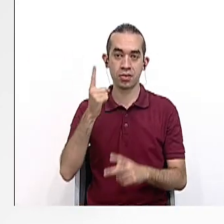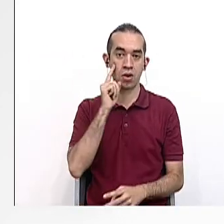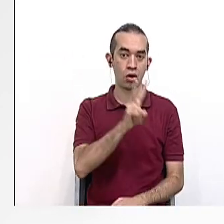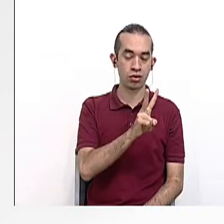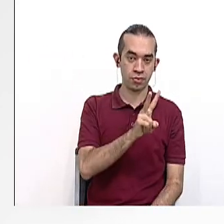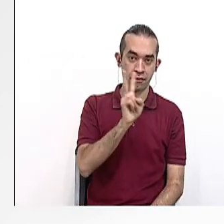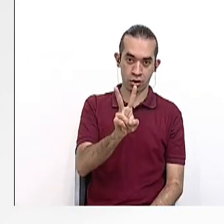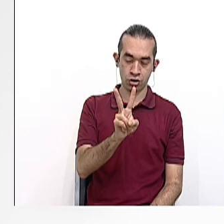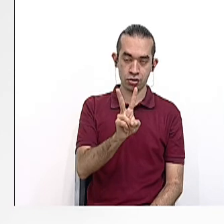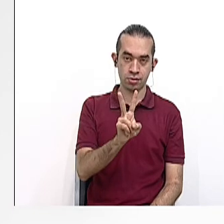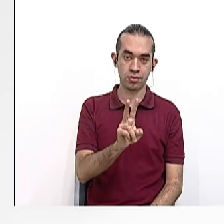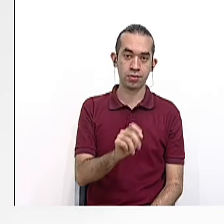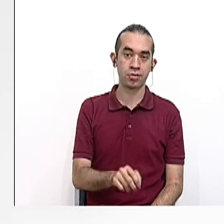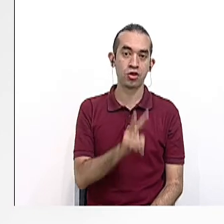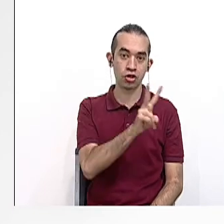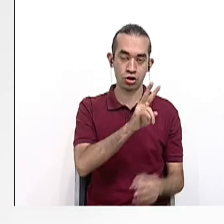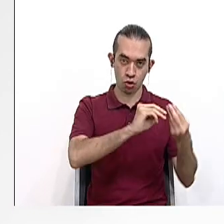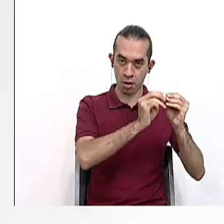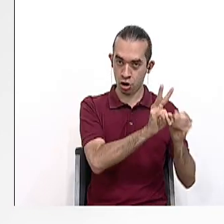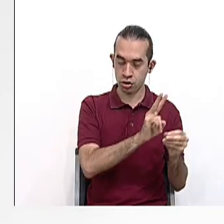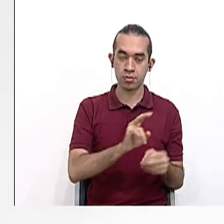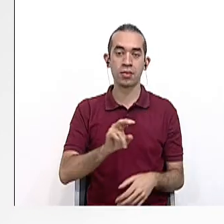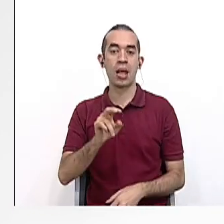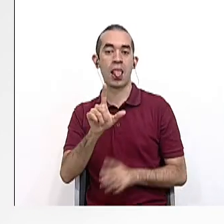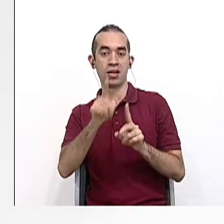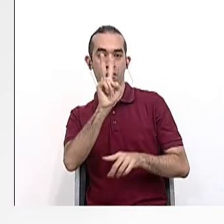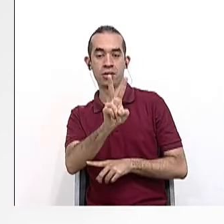voltios. Vamos a ver.